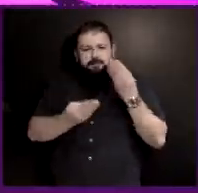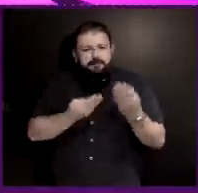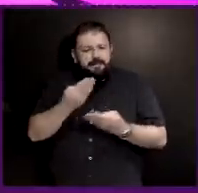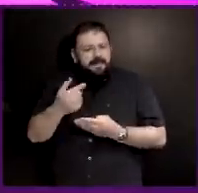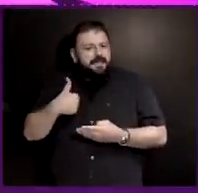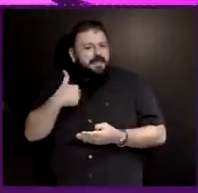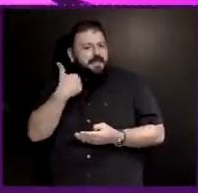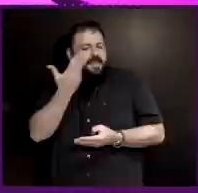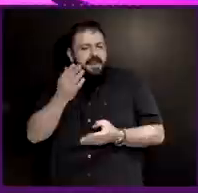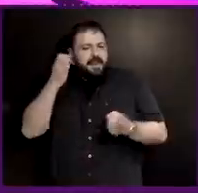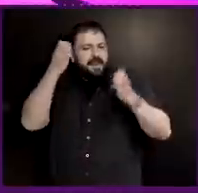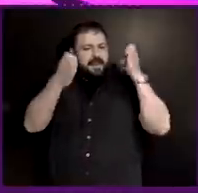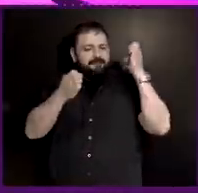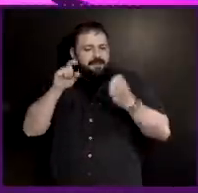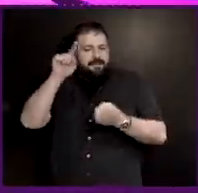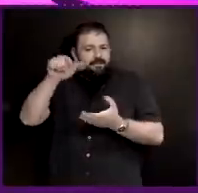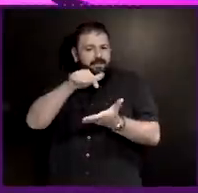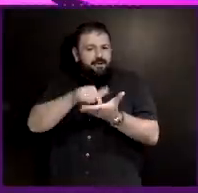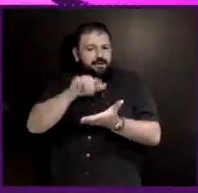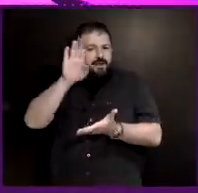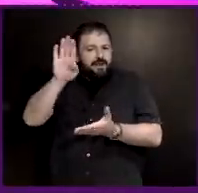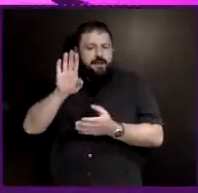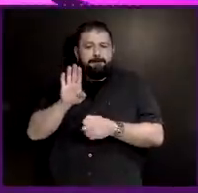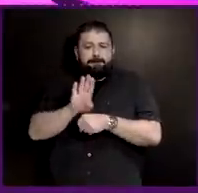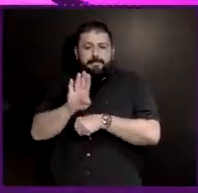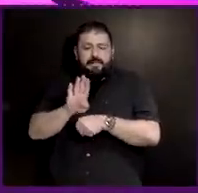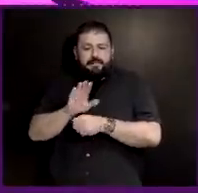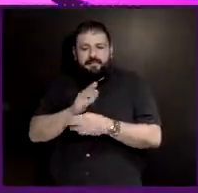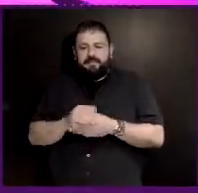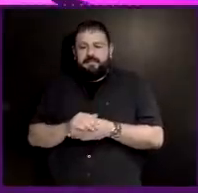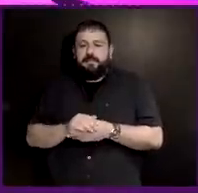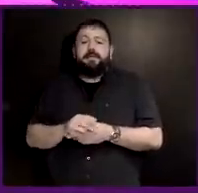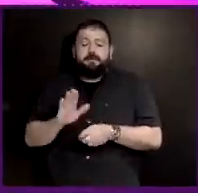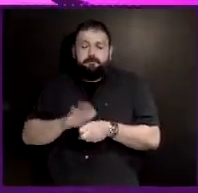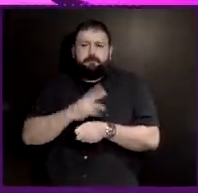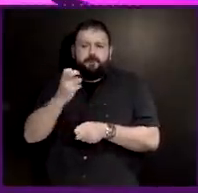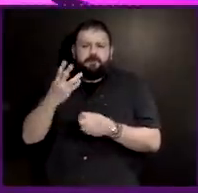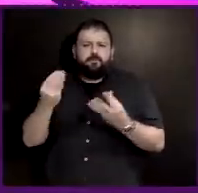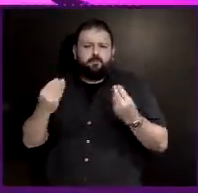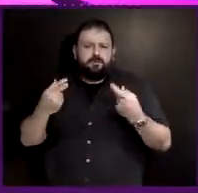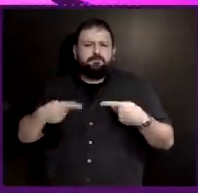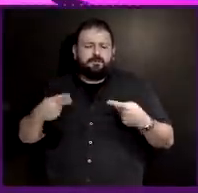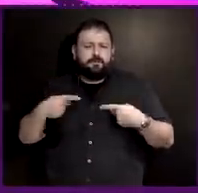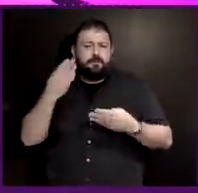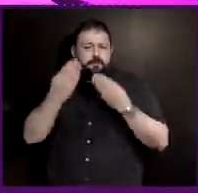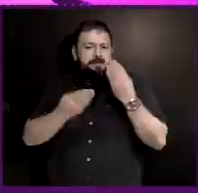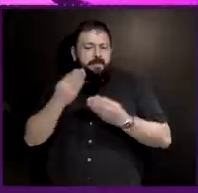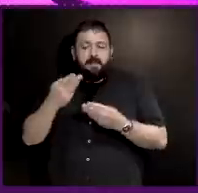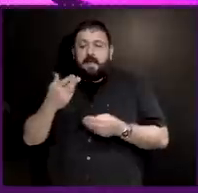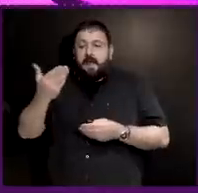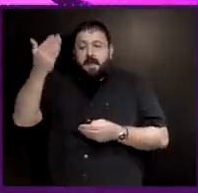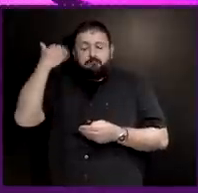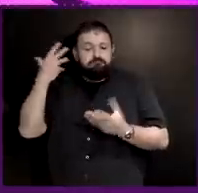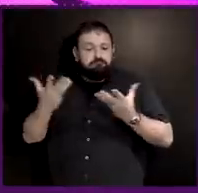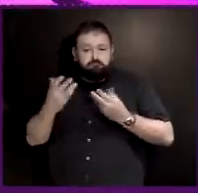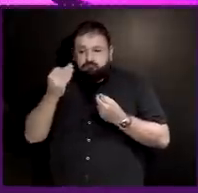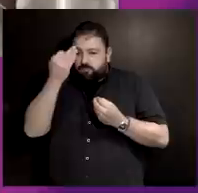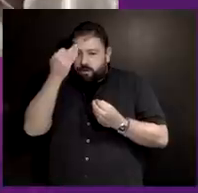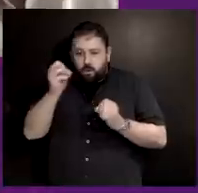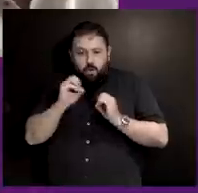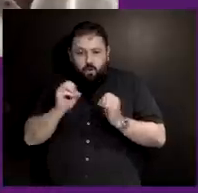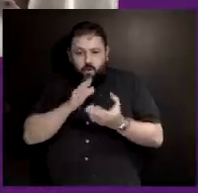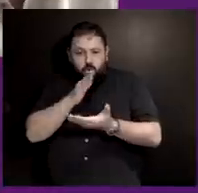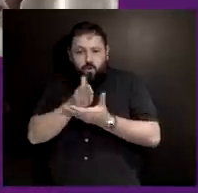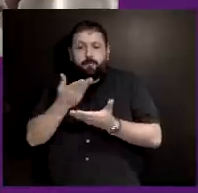ustedes allá en Brasil, los brasileños nos están pidiendo desde hace tiempo en Río, hace mucho que no vamos, creo que la última vez fue con JB, ¿no?